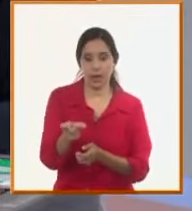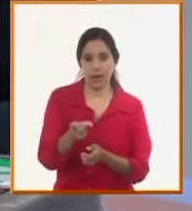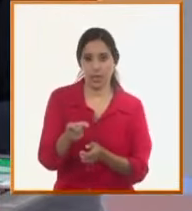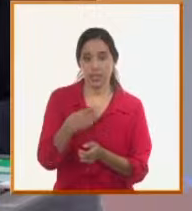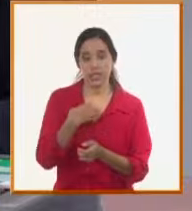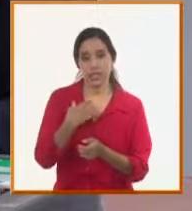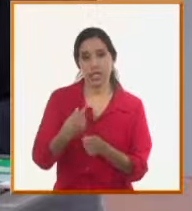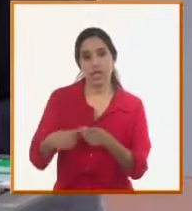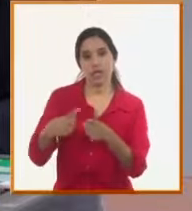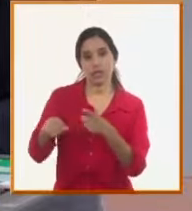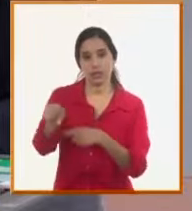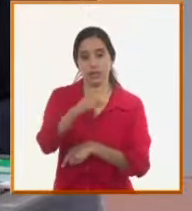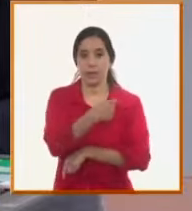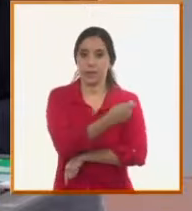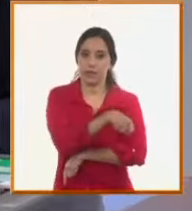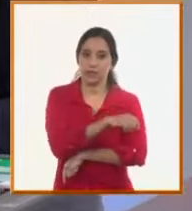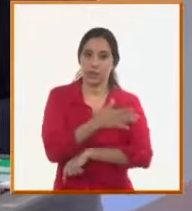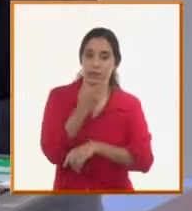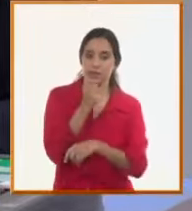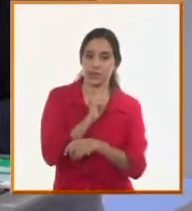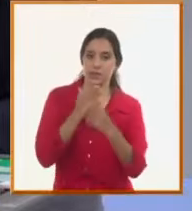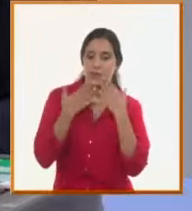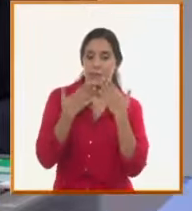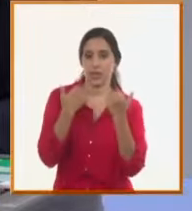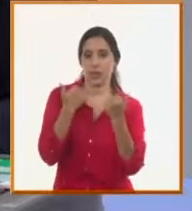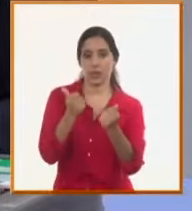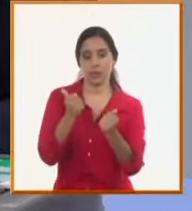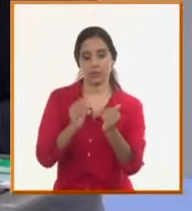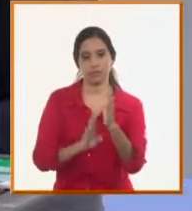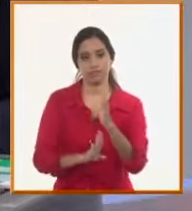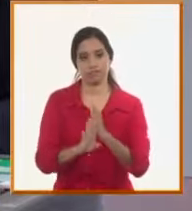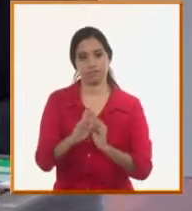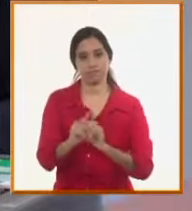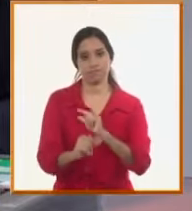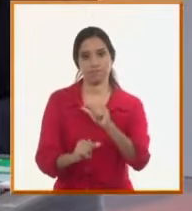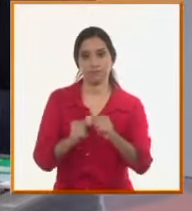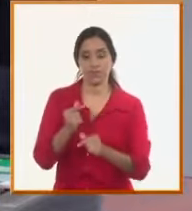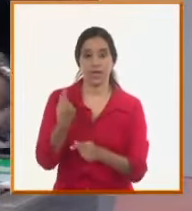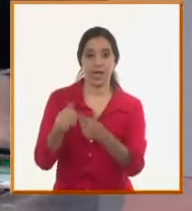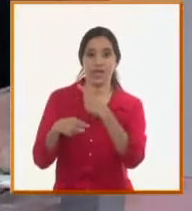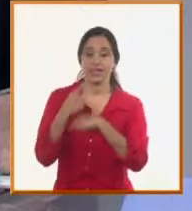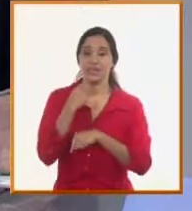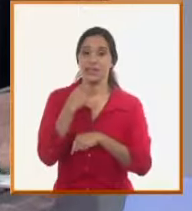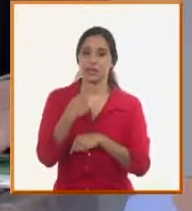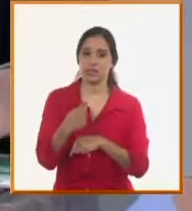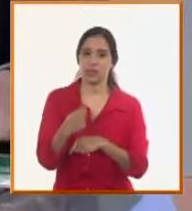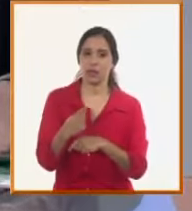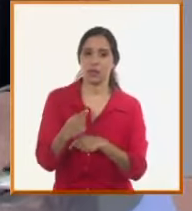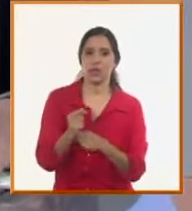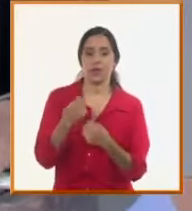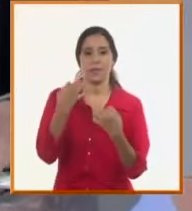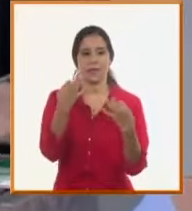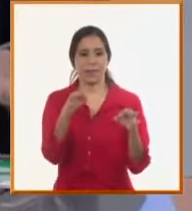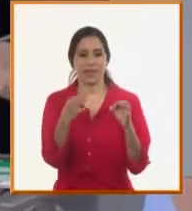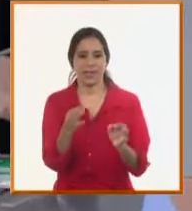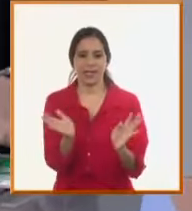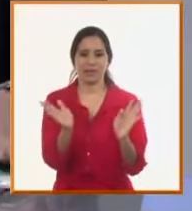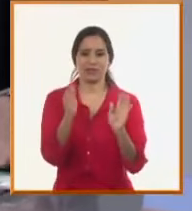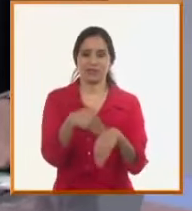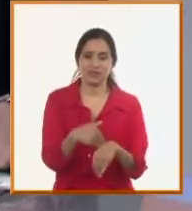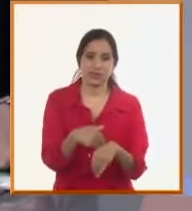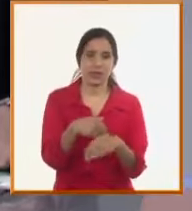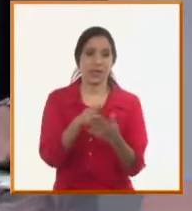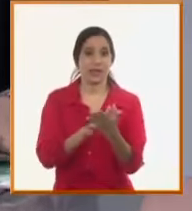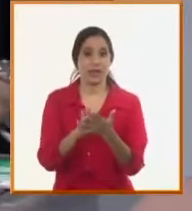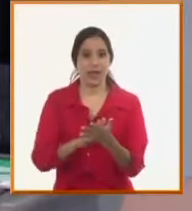nuestros clientes, y así abaratamos los costos. Decíamos ayer igual, cuanto más abaratemos los costos en papelería, en trámite,